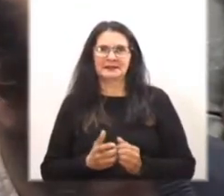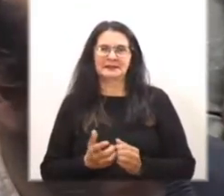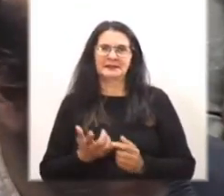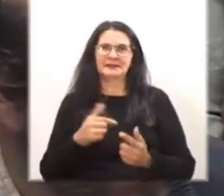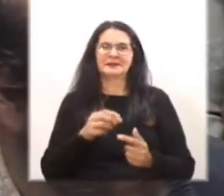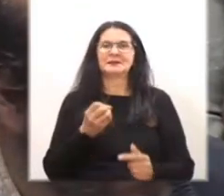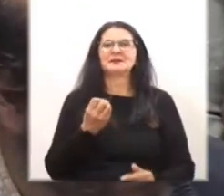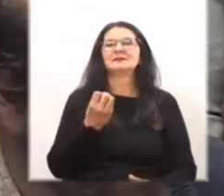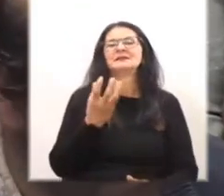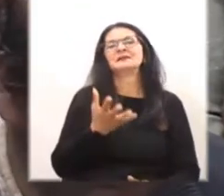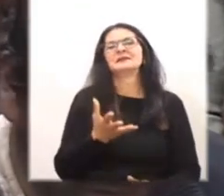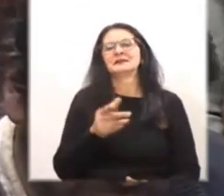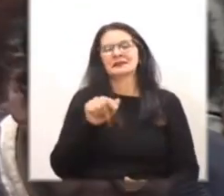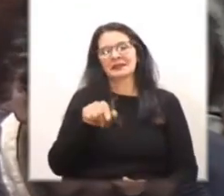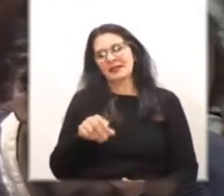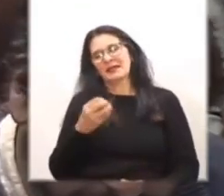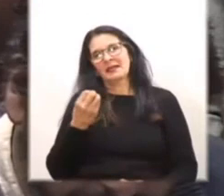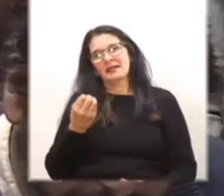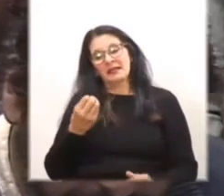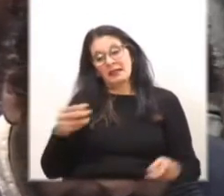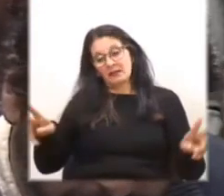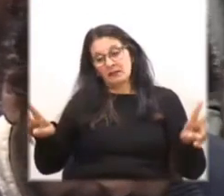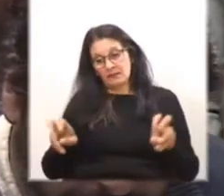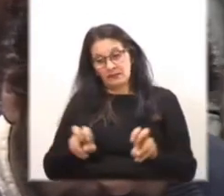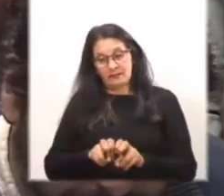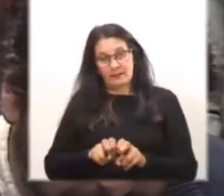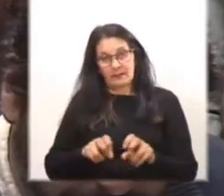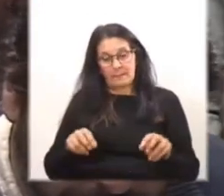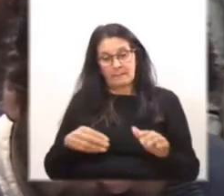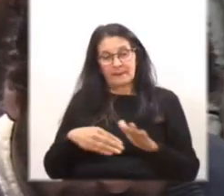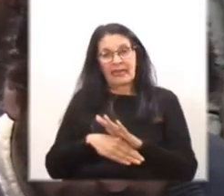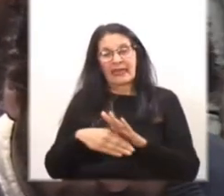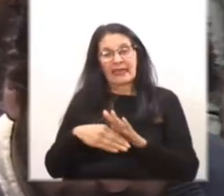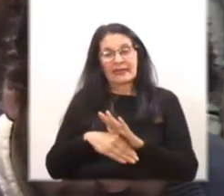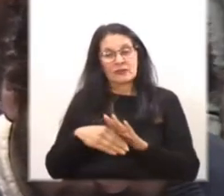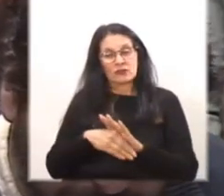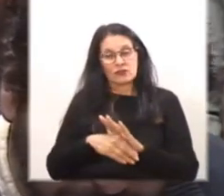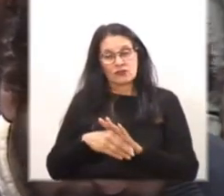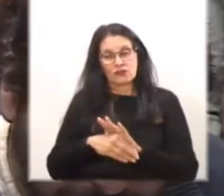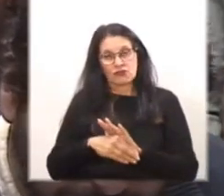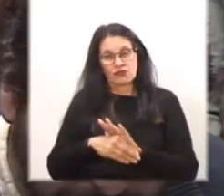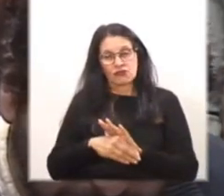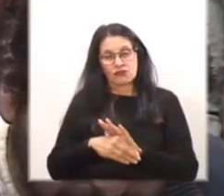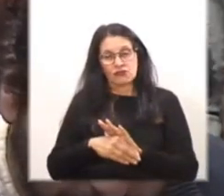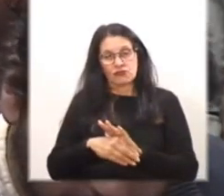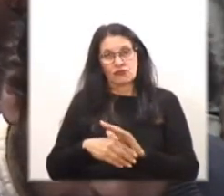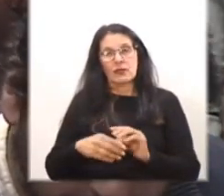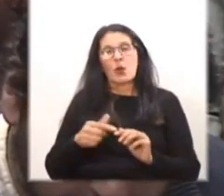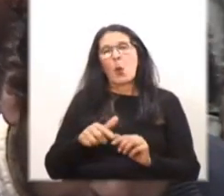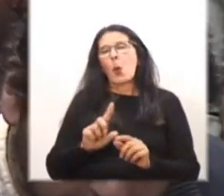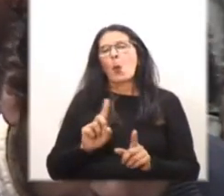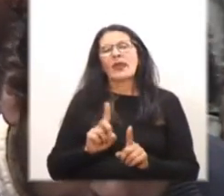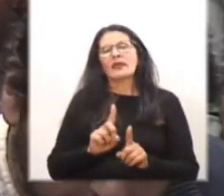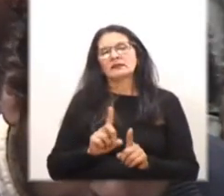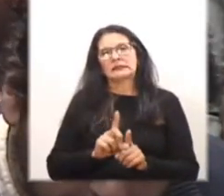porque los ingresos que se dieron en Salto Grande no son